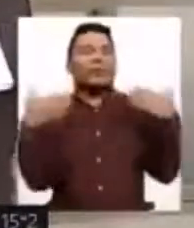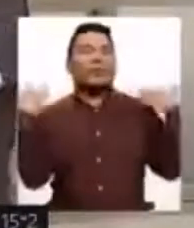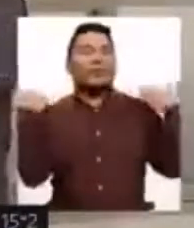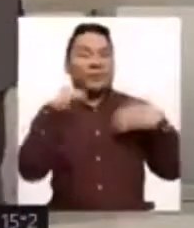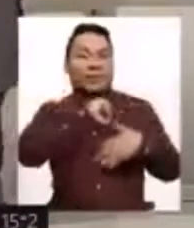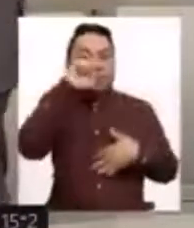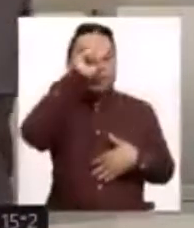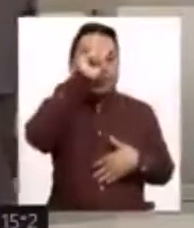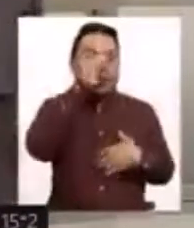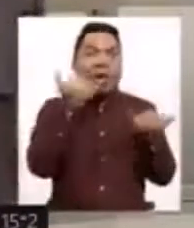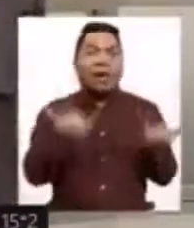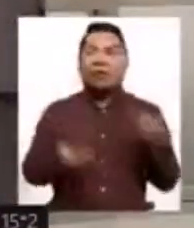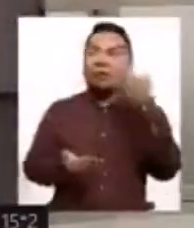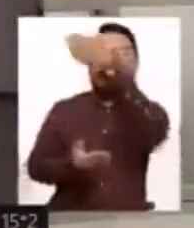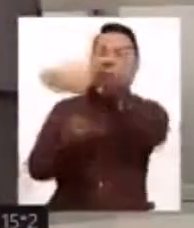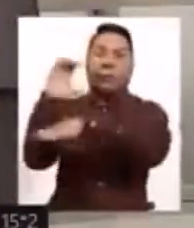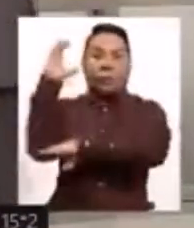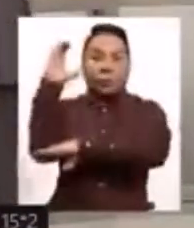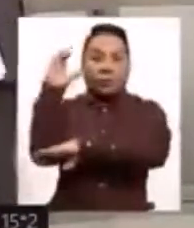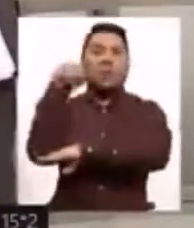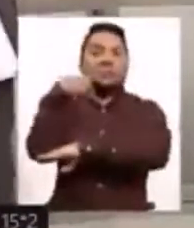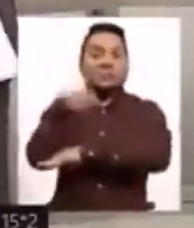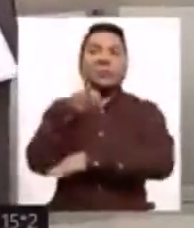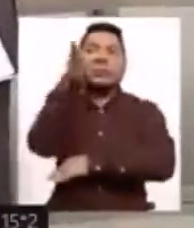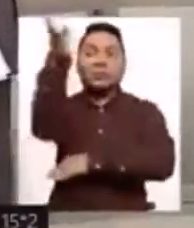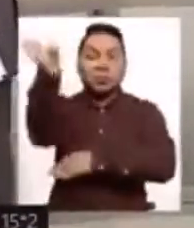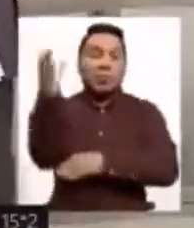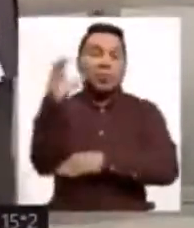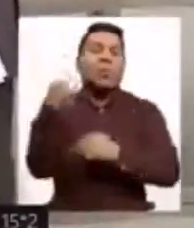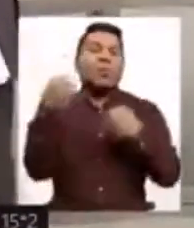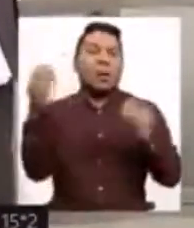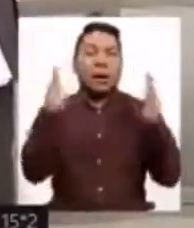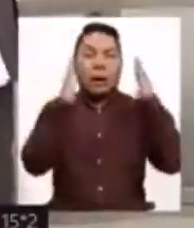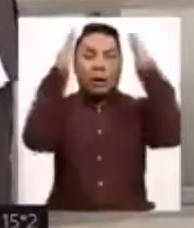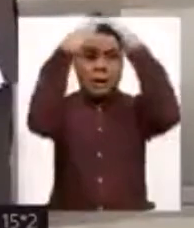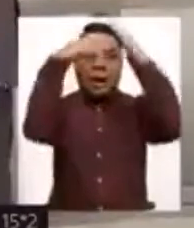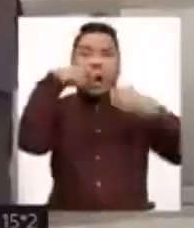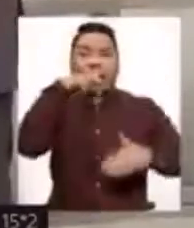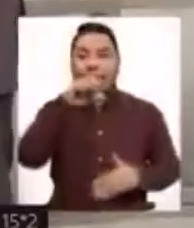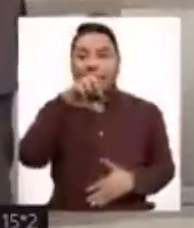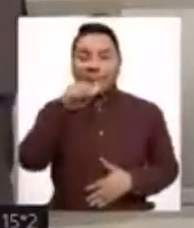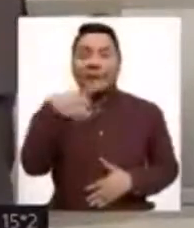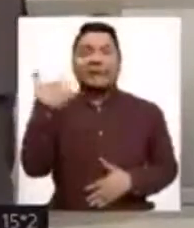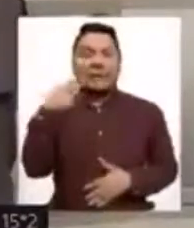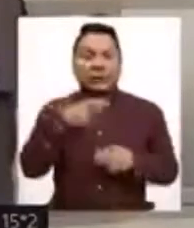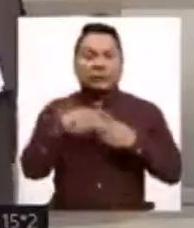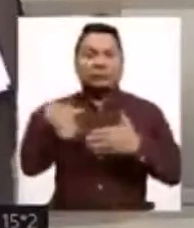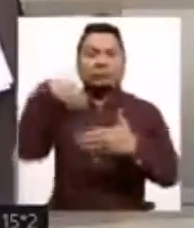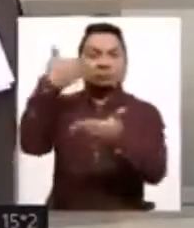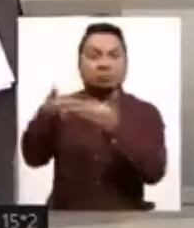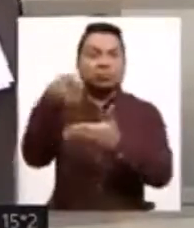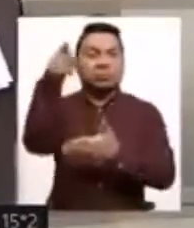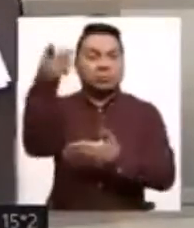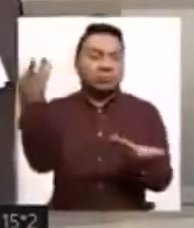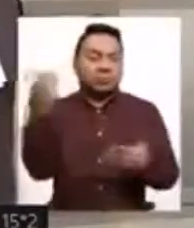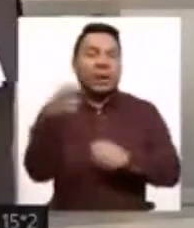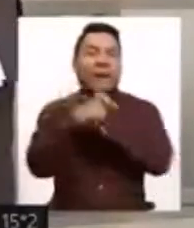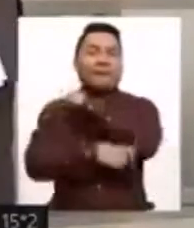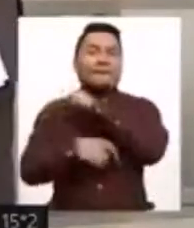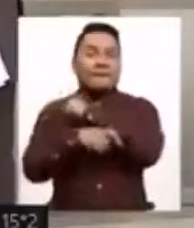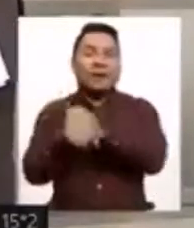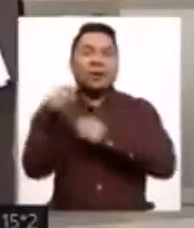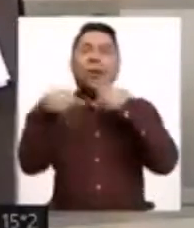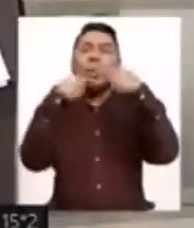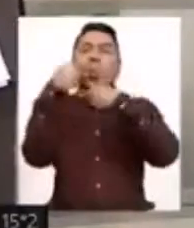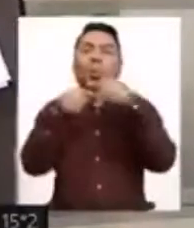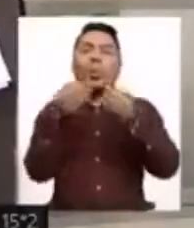histórico del Perú y ahora vamos a Colombia. Así es, nos vamos a Colombia porque el Papa Francisco ya está por llegar a este país sudamericano. Alex Vigo nos tiene